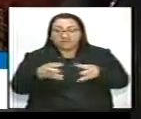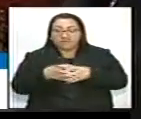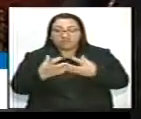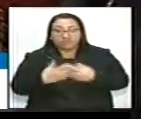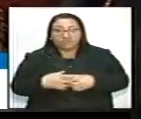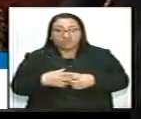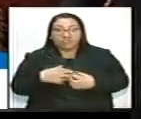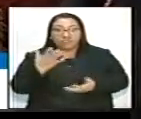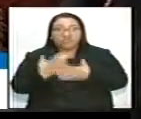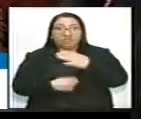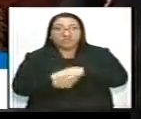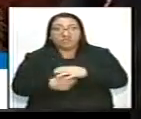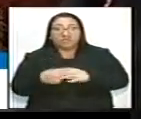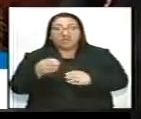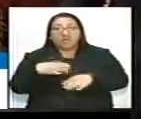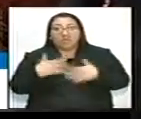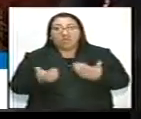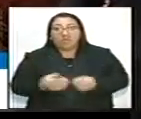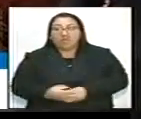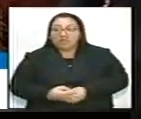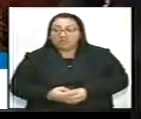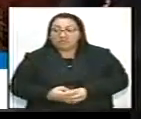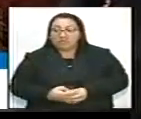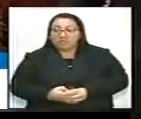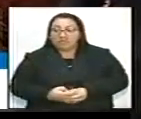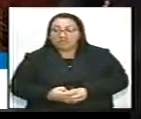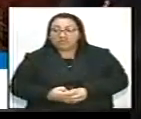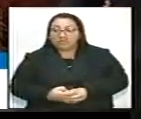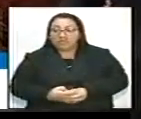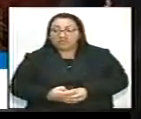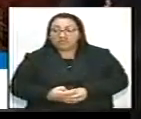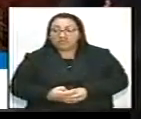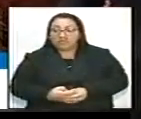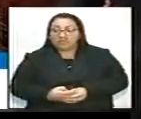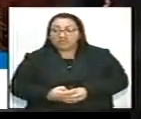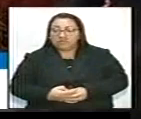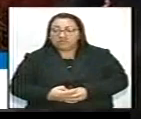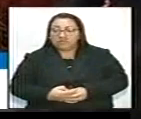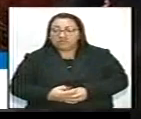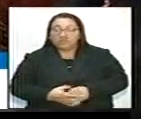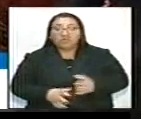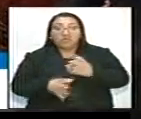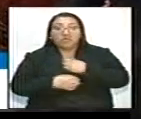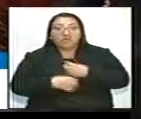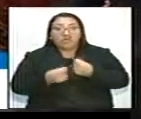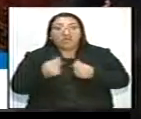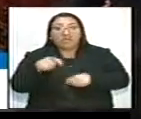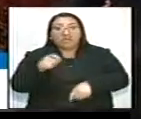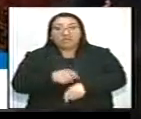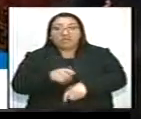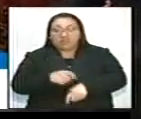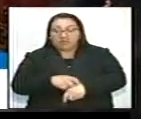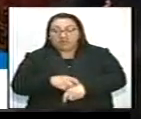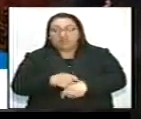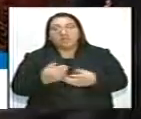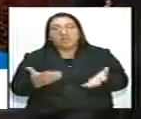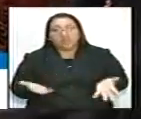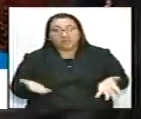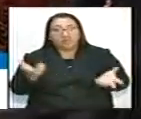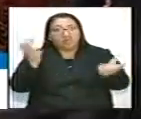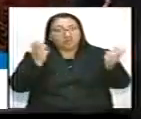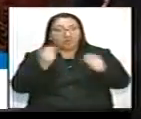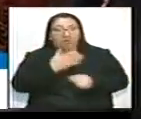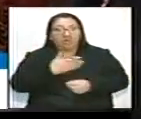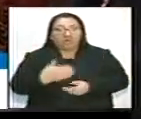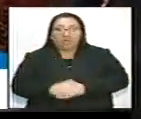empresas corruptas Odebrecht puedan recuperar su dinero y llevárselas, como lo que hoy en este momento también hemos escuchado